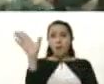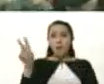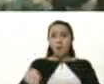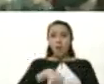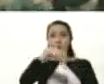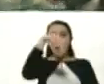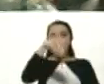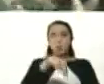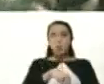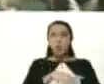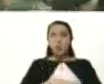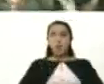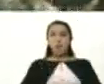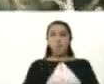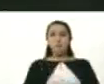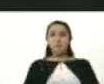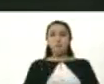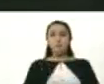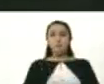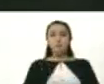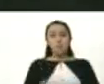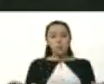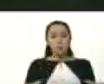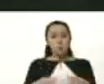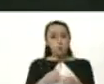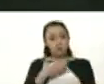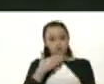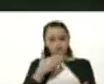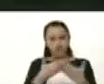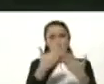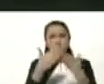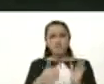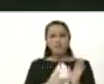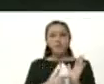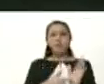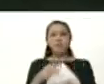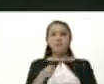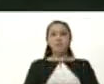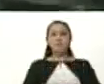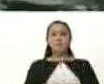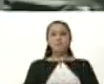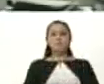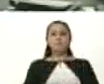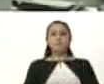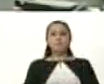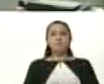nacional. Serenata Guayanesa es la bandera nacional. Muchísimas gracias, señor presidente.